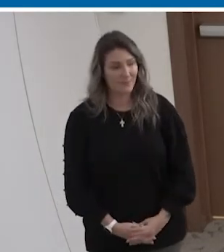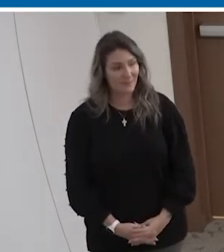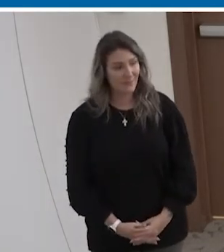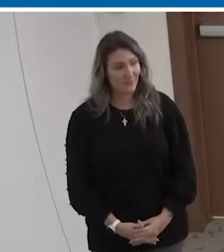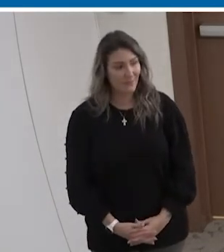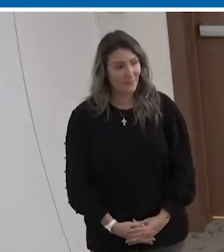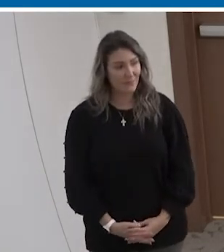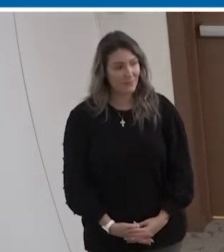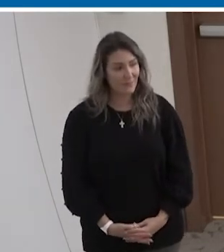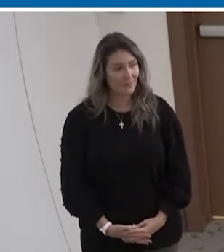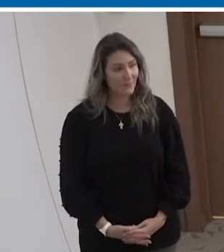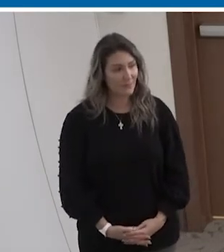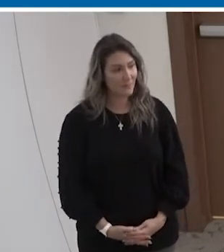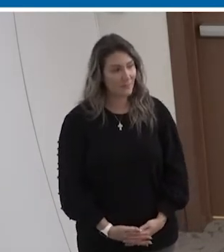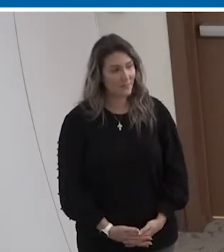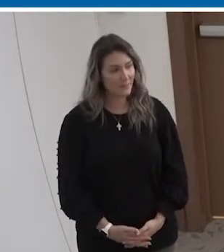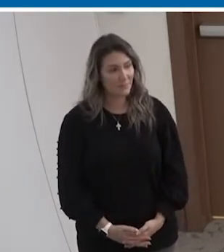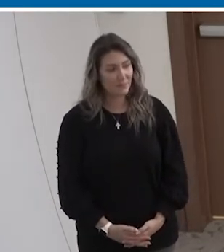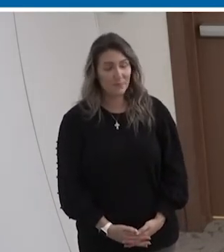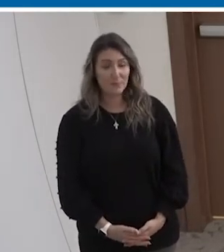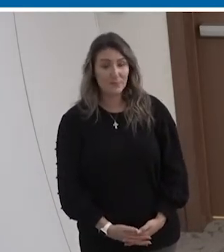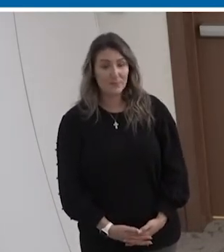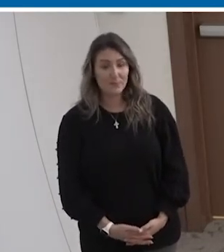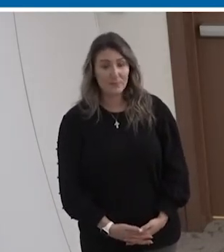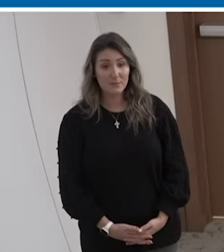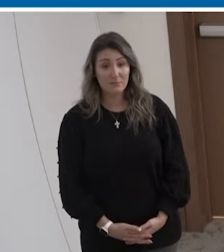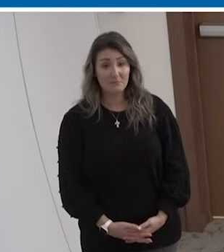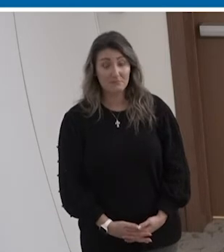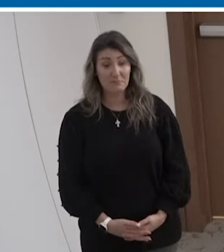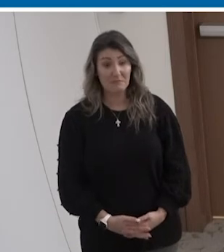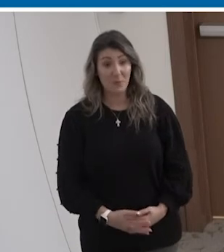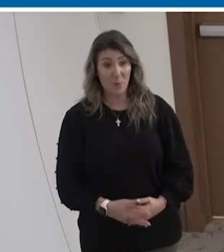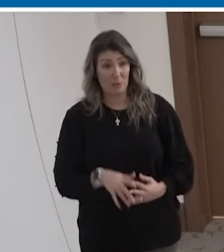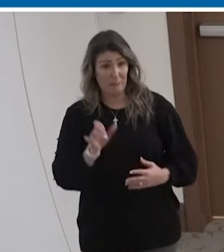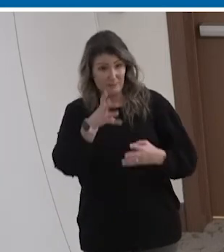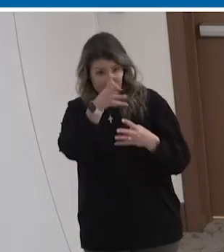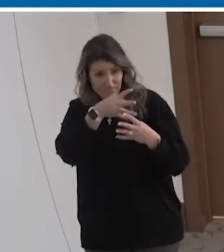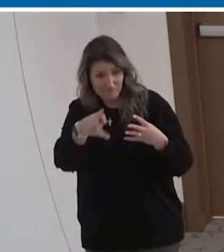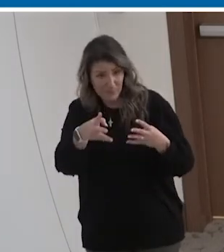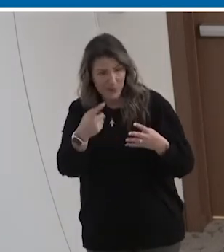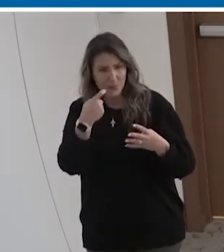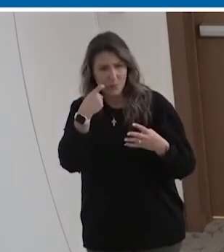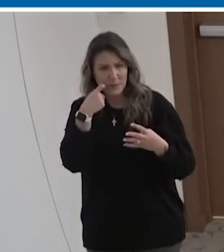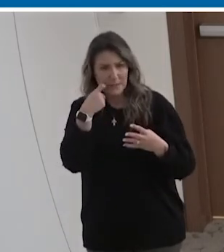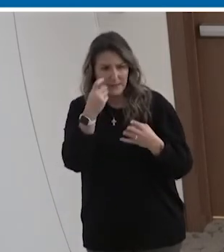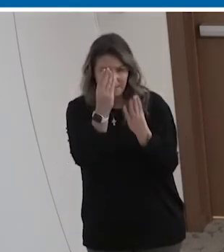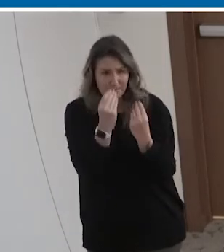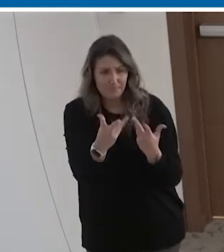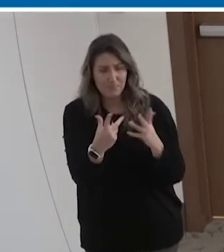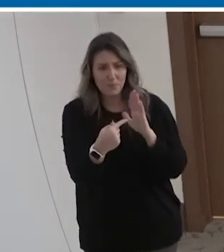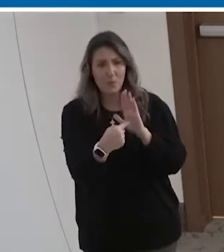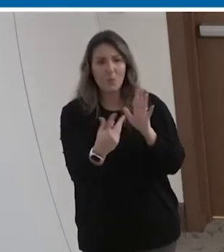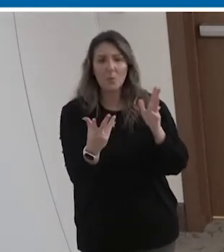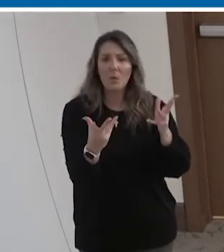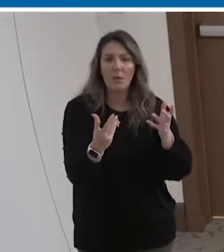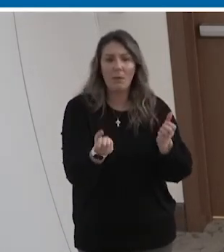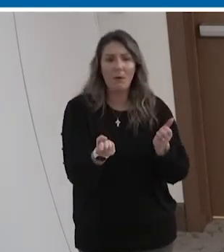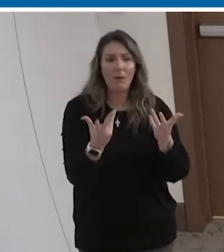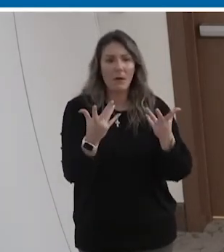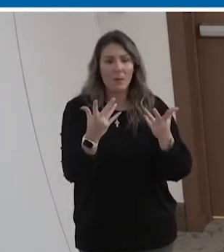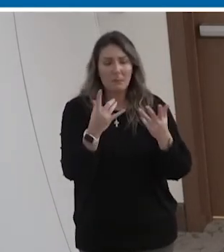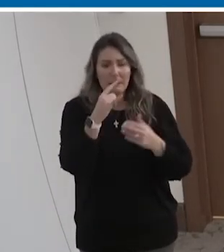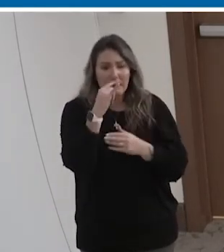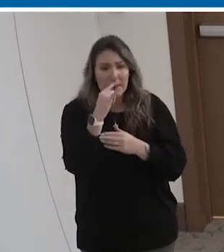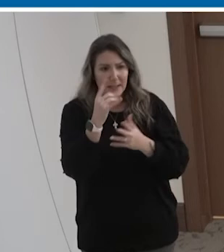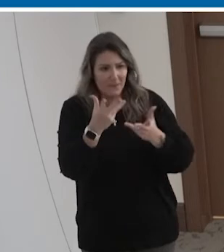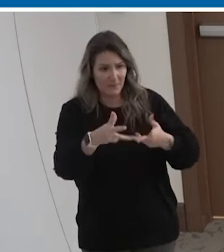extremadamente seguras en los niños. And this is just recent data that shows you how many kids have